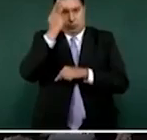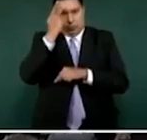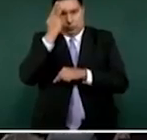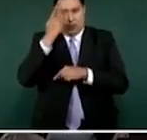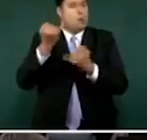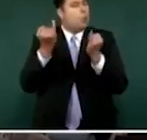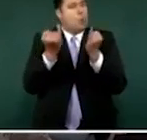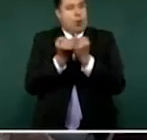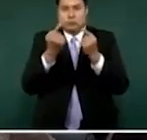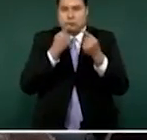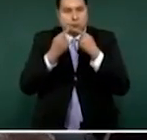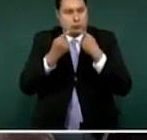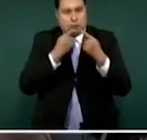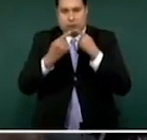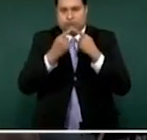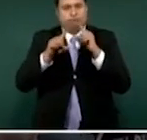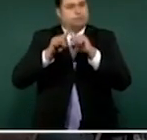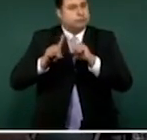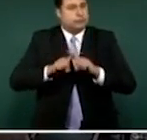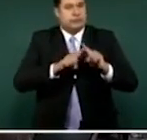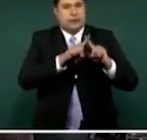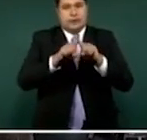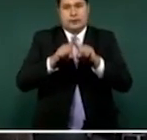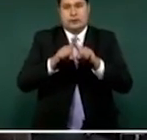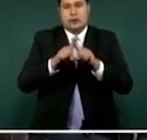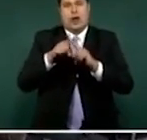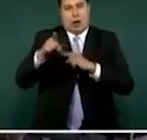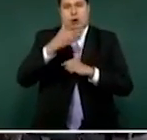y participa